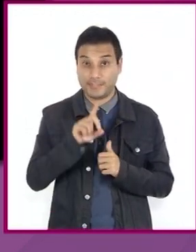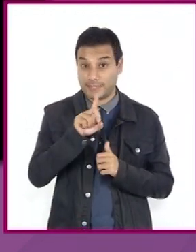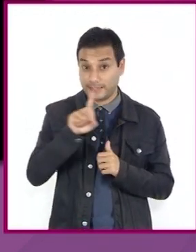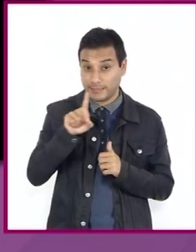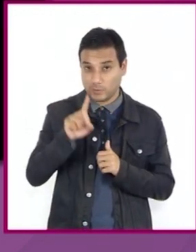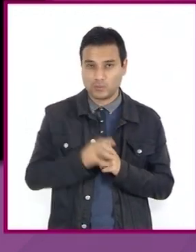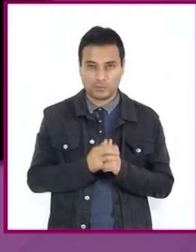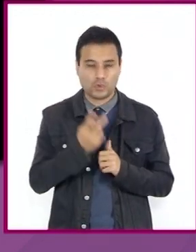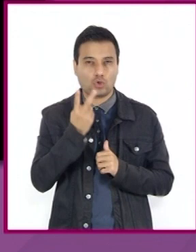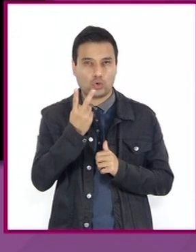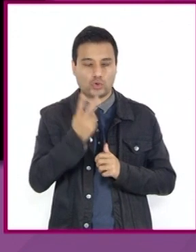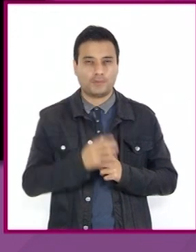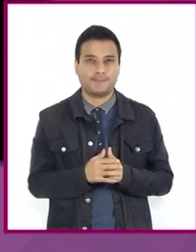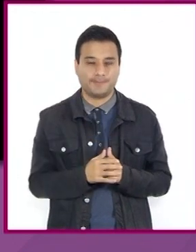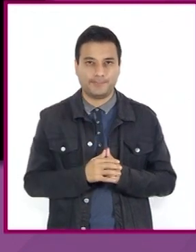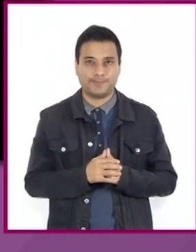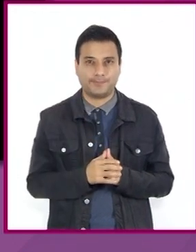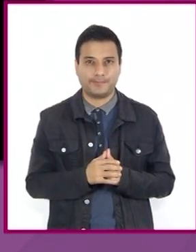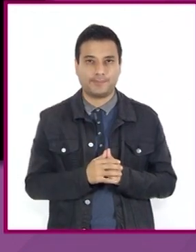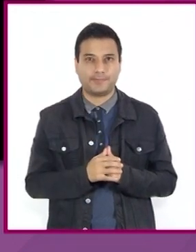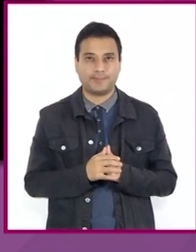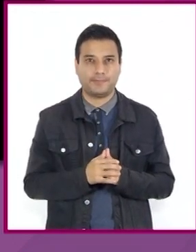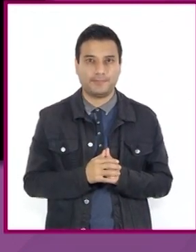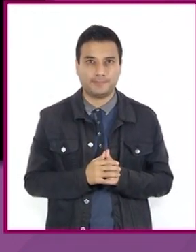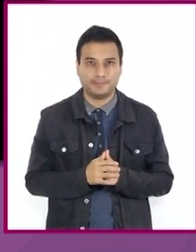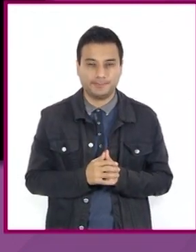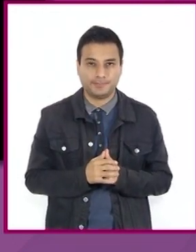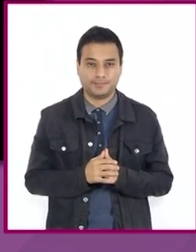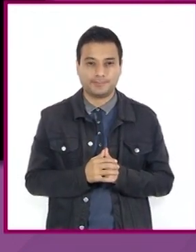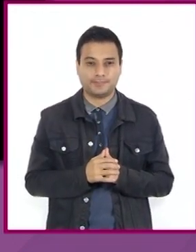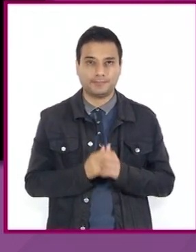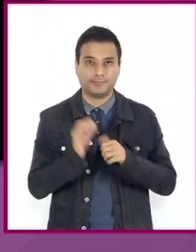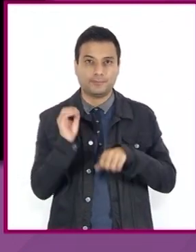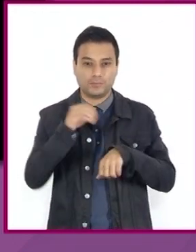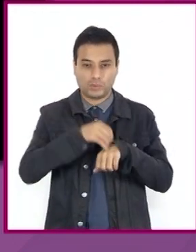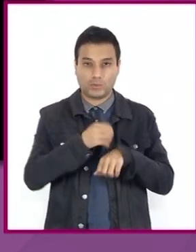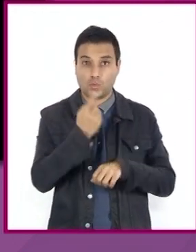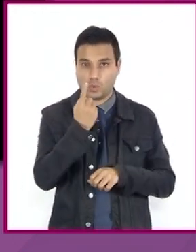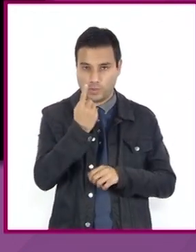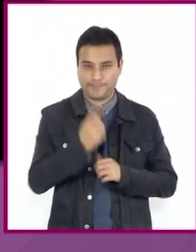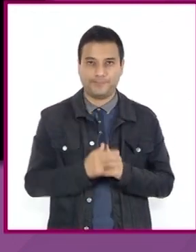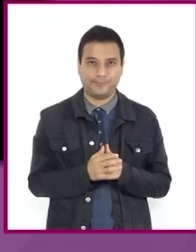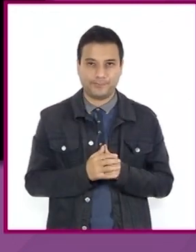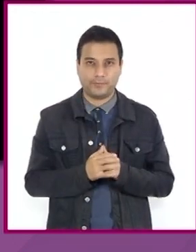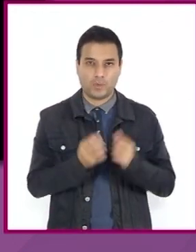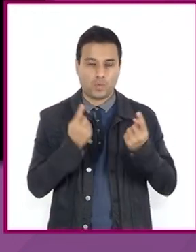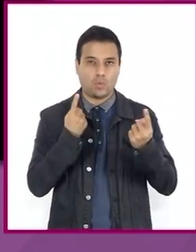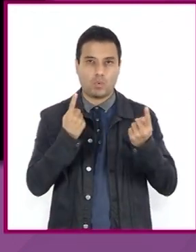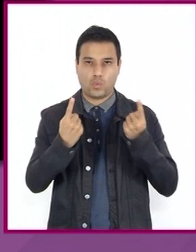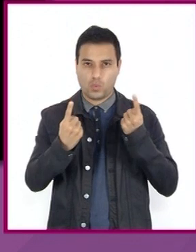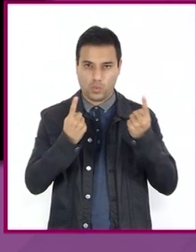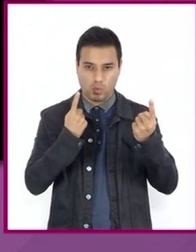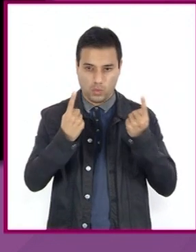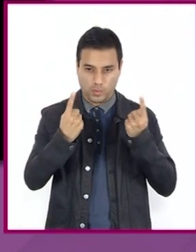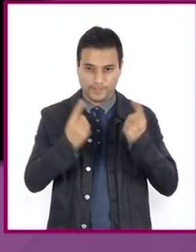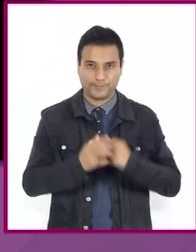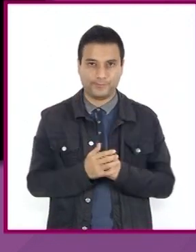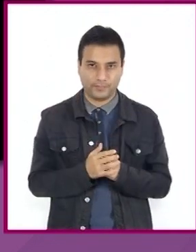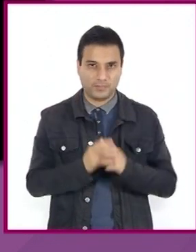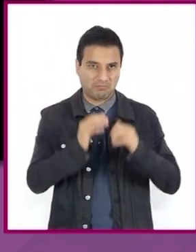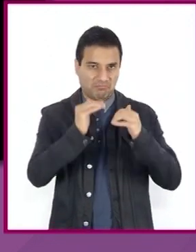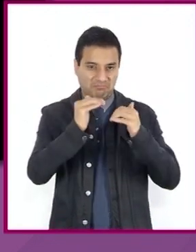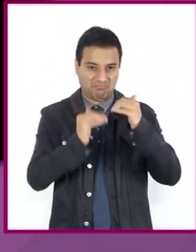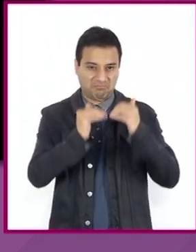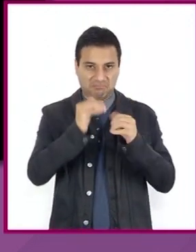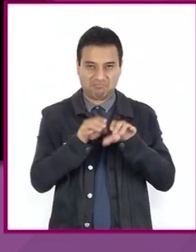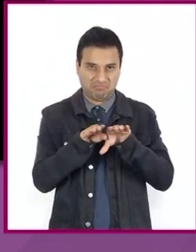derecho 2. Entonces ponemos 1 y 1. Y vean que queda balanceado el